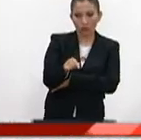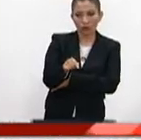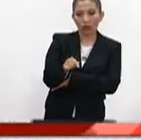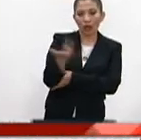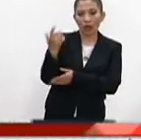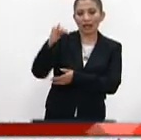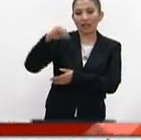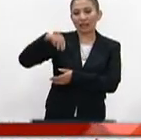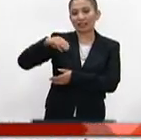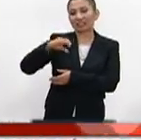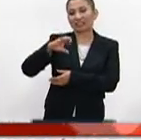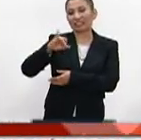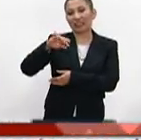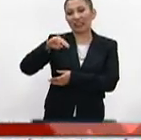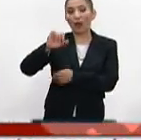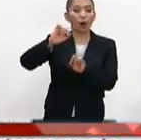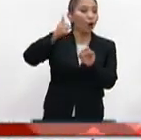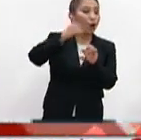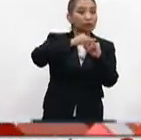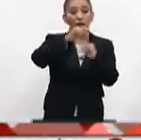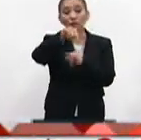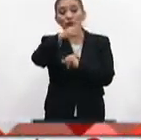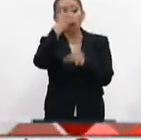ni el IMCINE, ni ninguna institución,